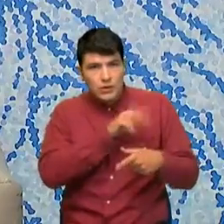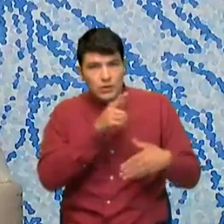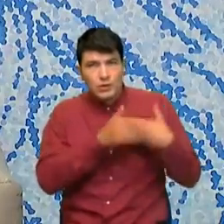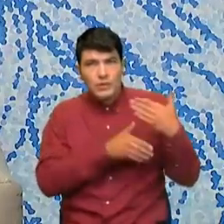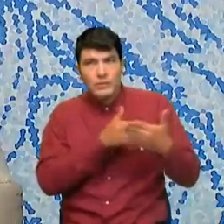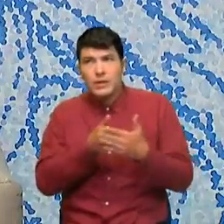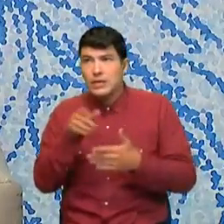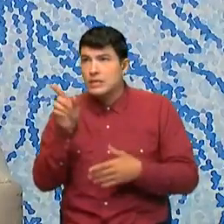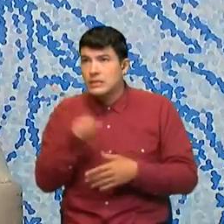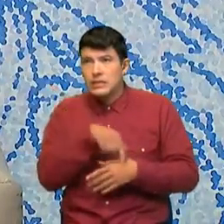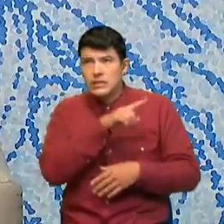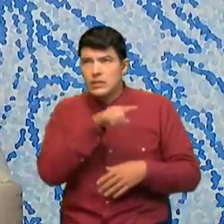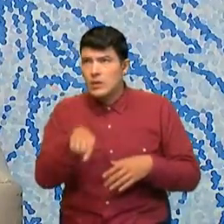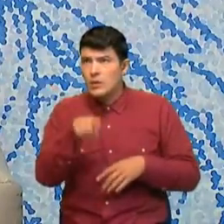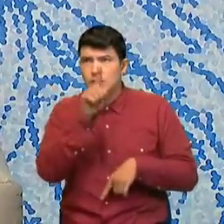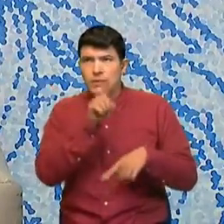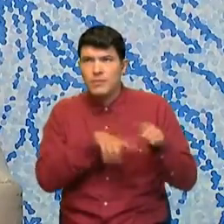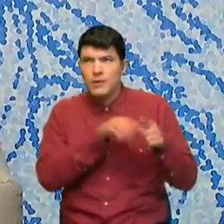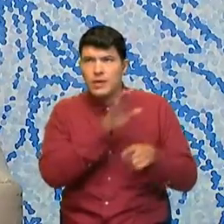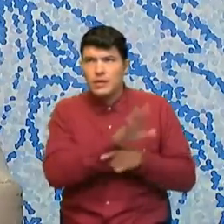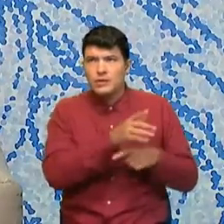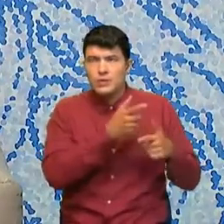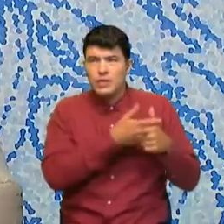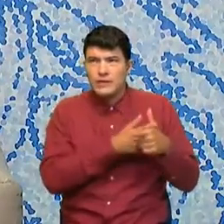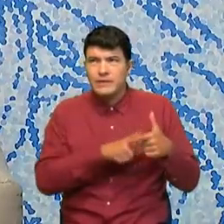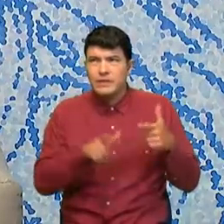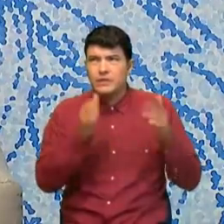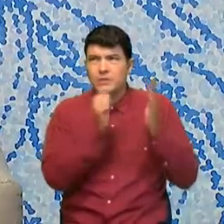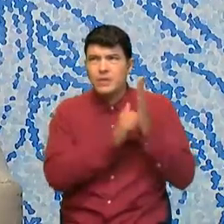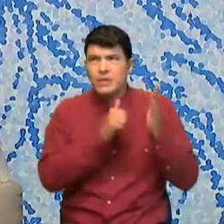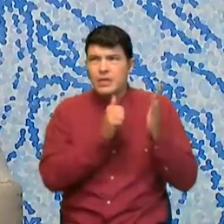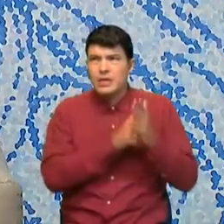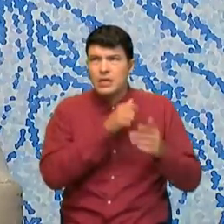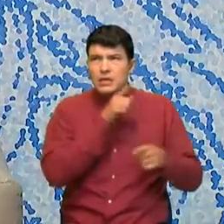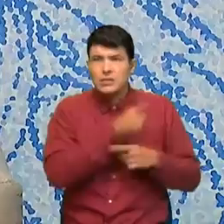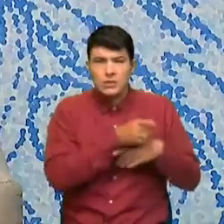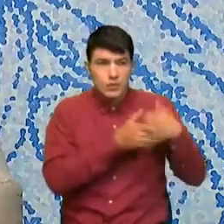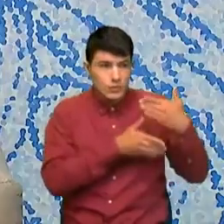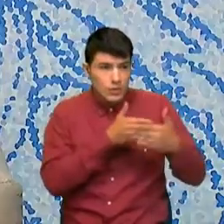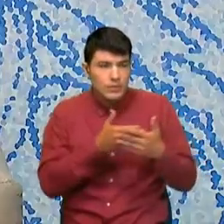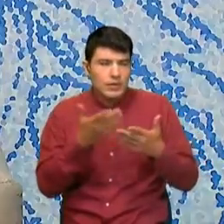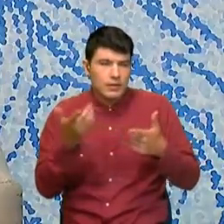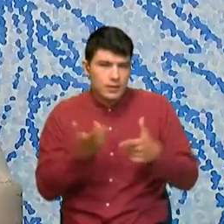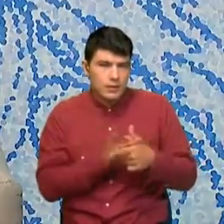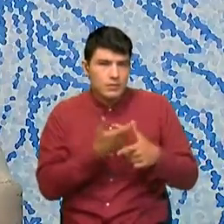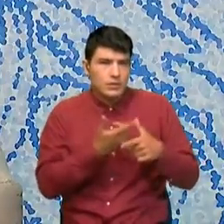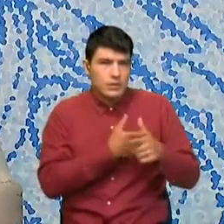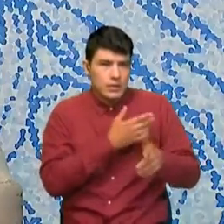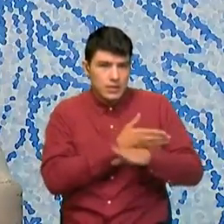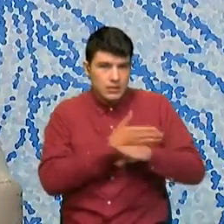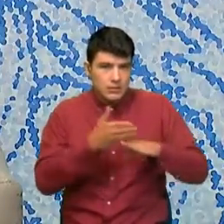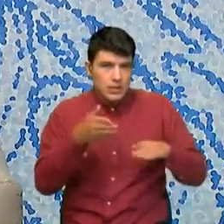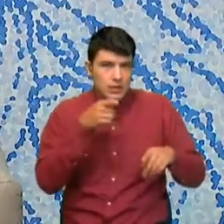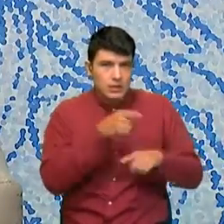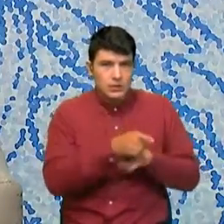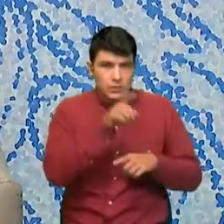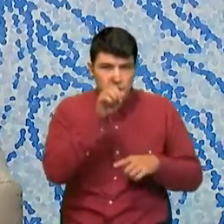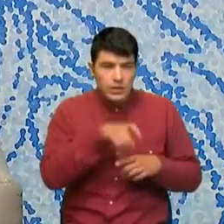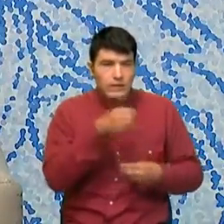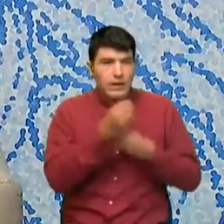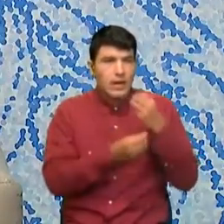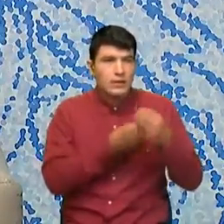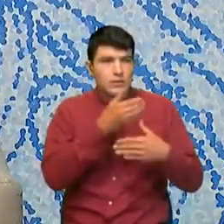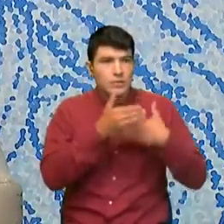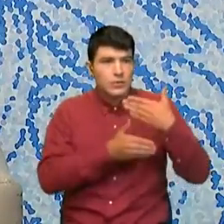Si no es posible la división material del bien, pues entonces después tendrán que hacer un proceso divisorio,